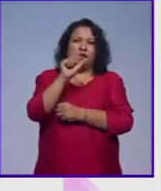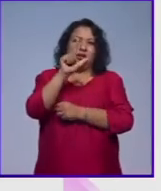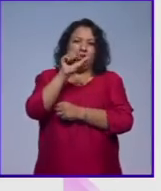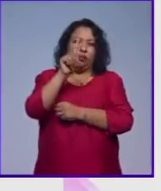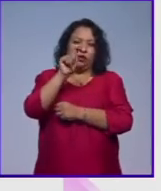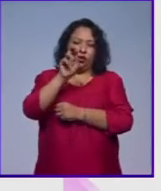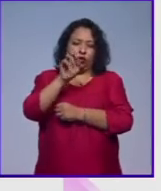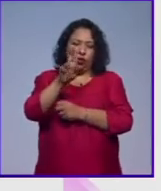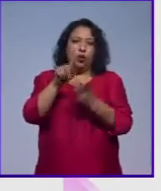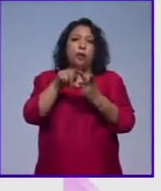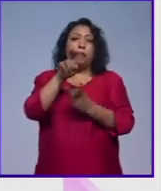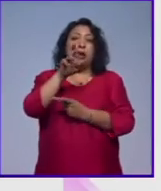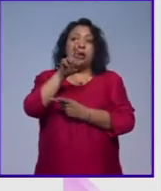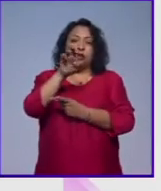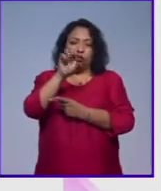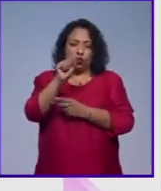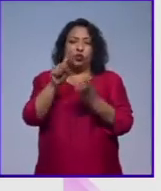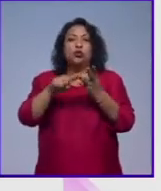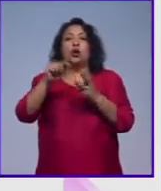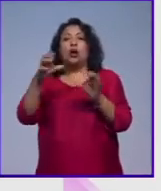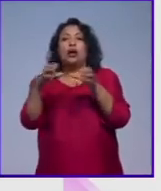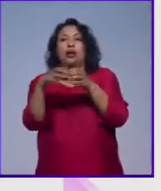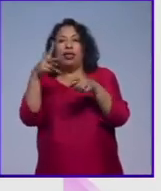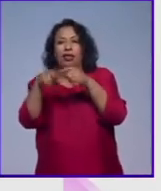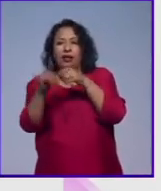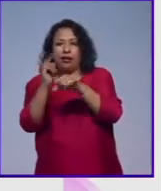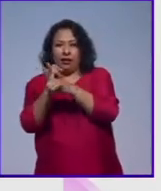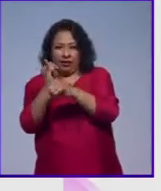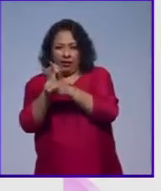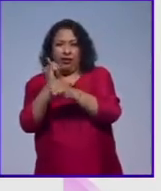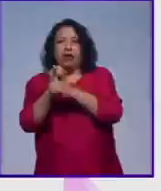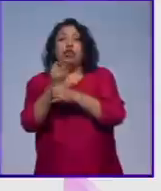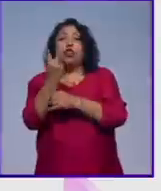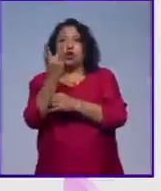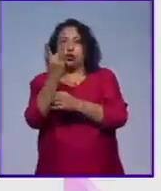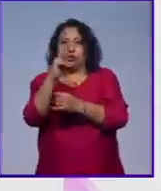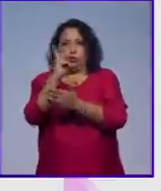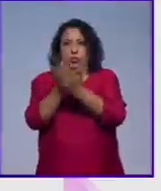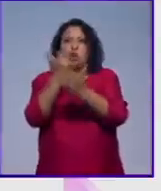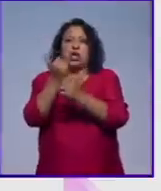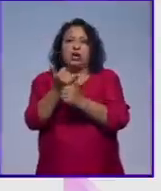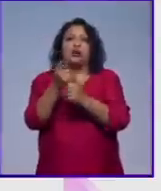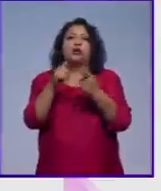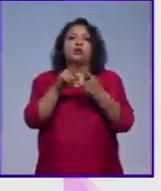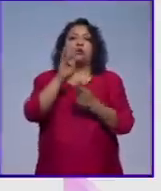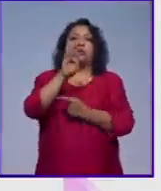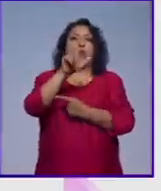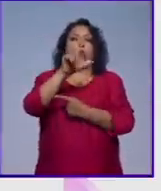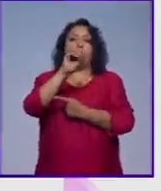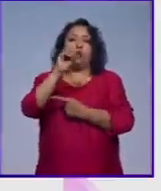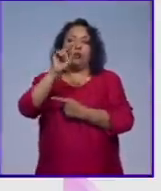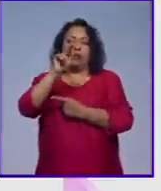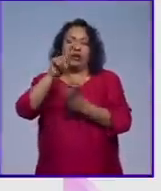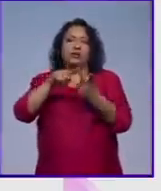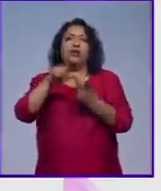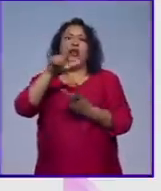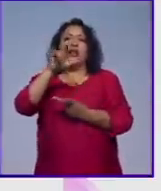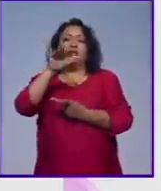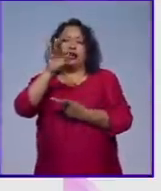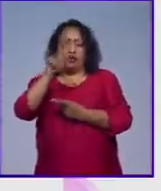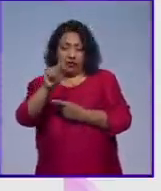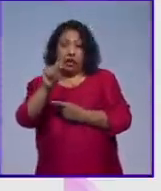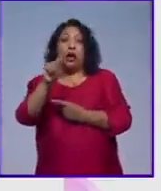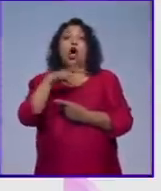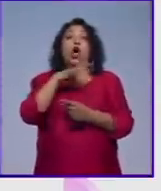y Versus, y en la categoría de series web fueron aprobados dos proyectos, Bloopers y Life. Los